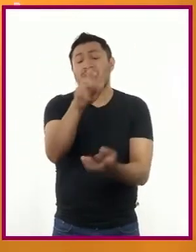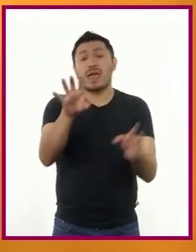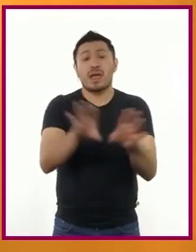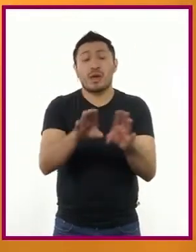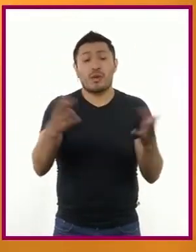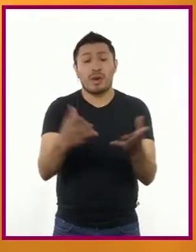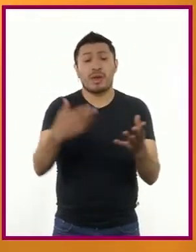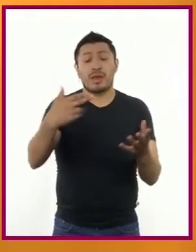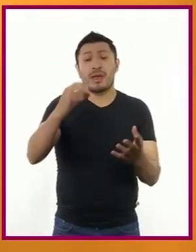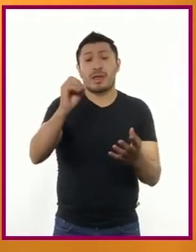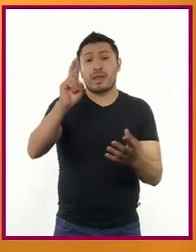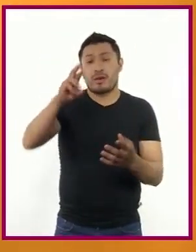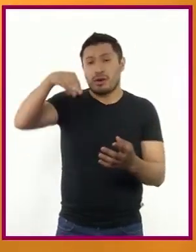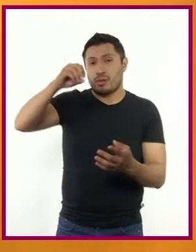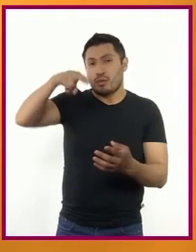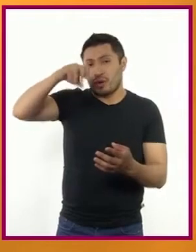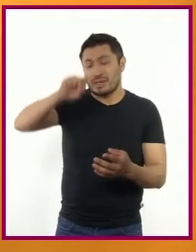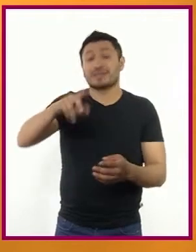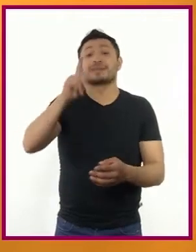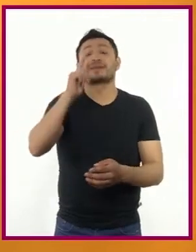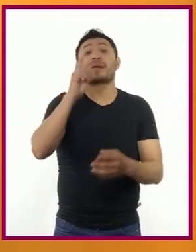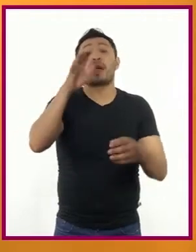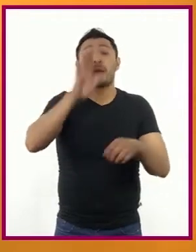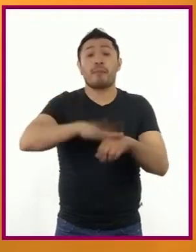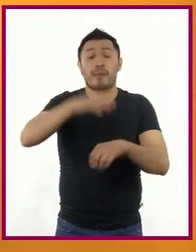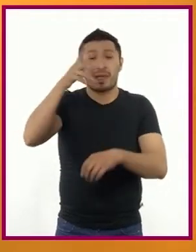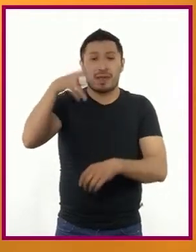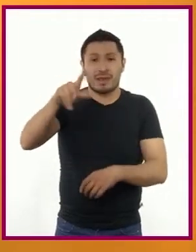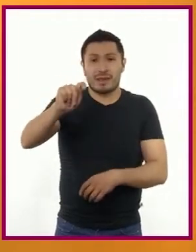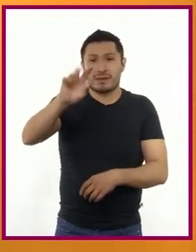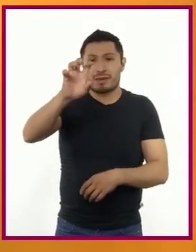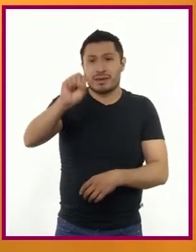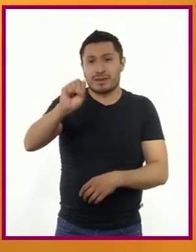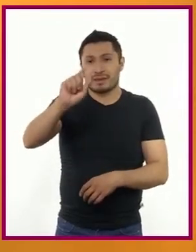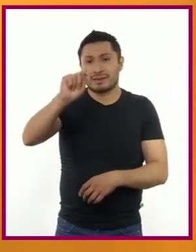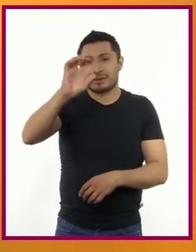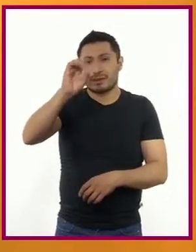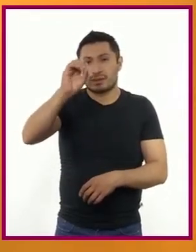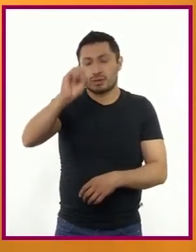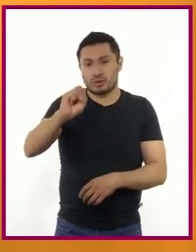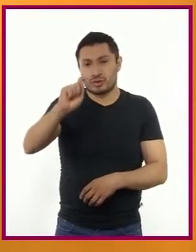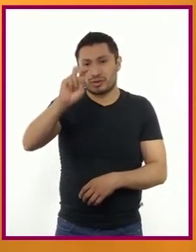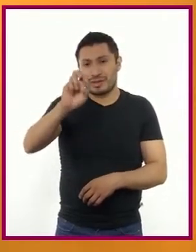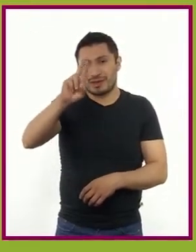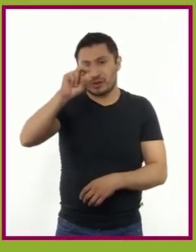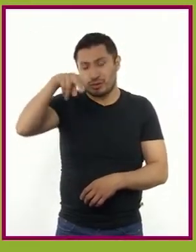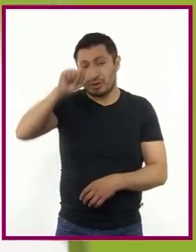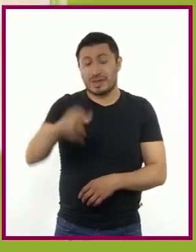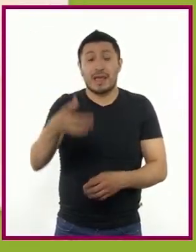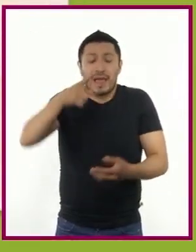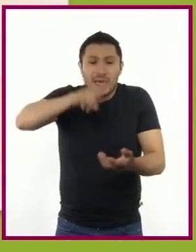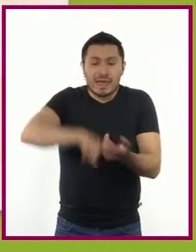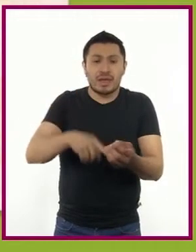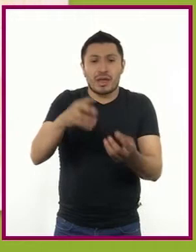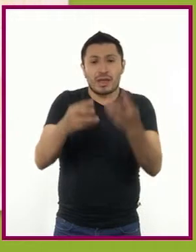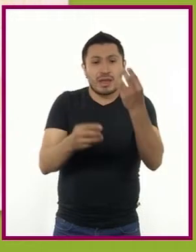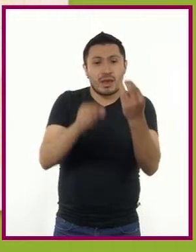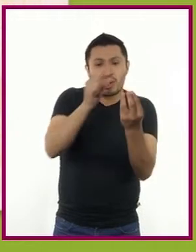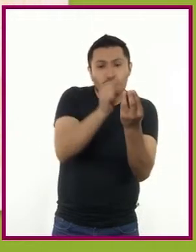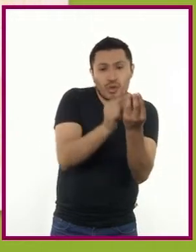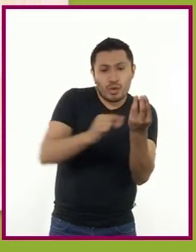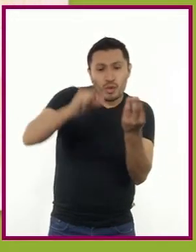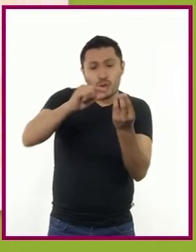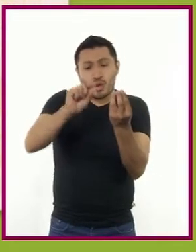hormonas, específicamente la testosterona. Dentro de ellos existen unos tubos llamados tubos